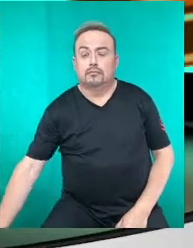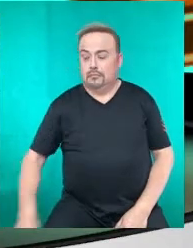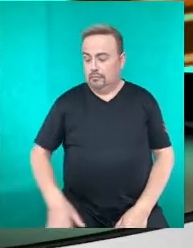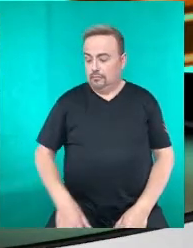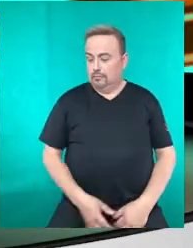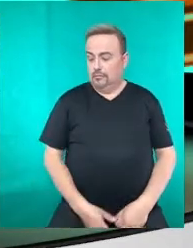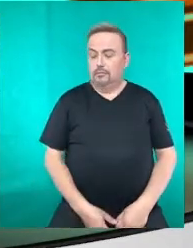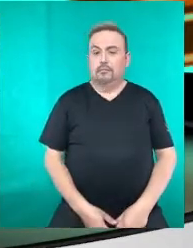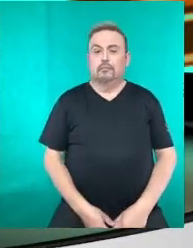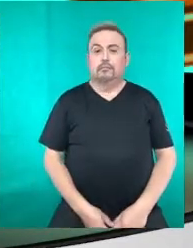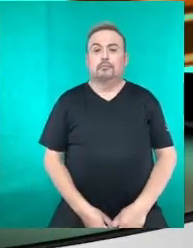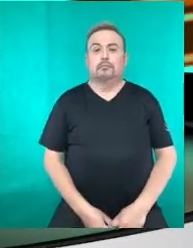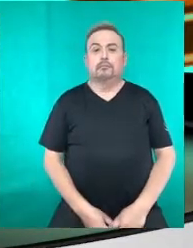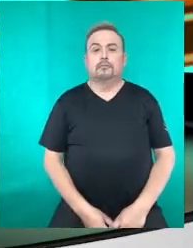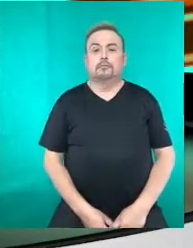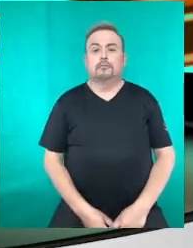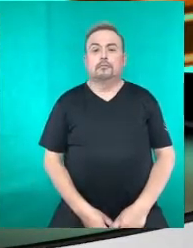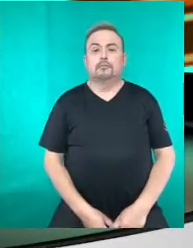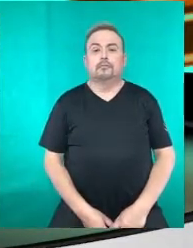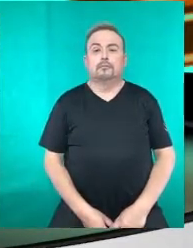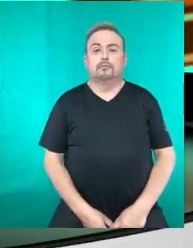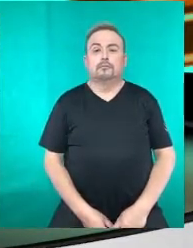Uy, no sé esto.